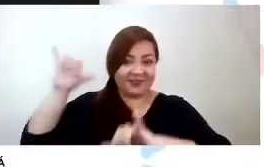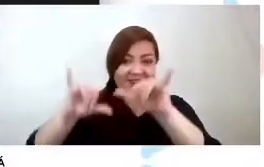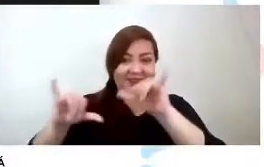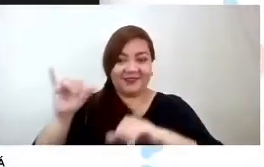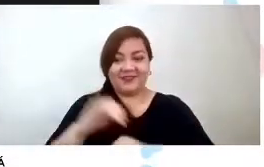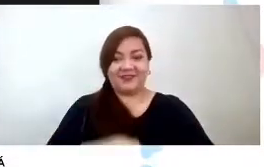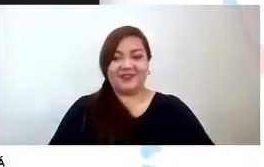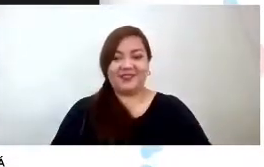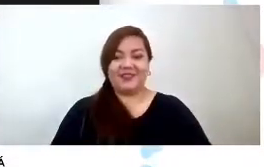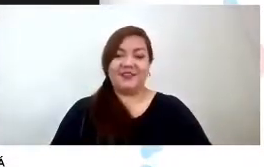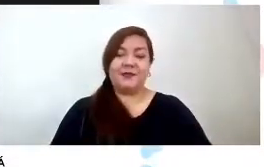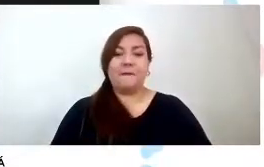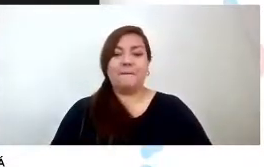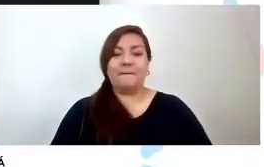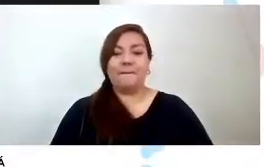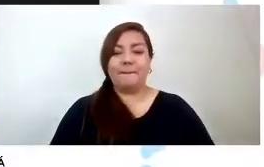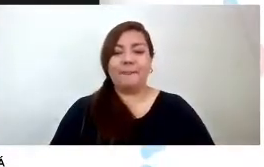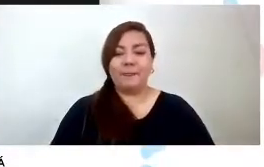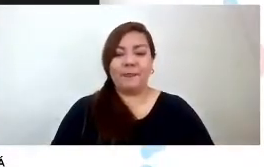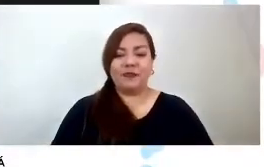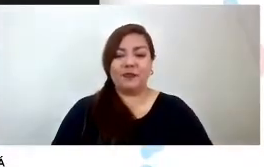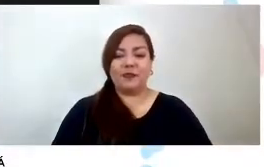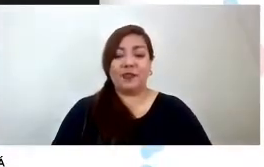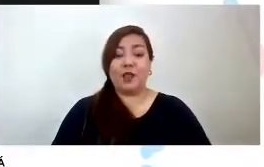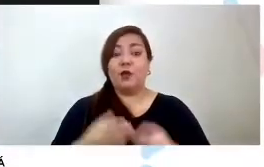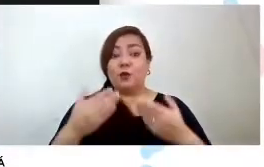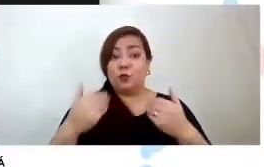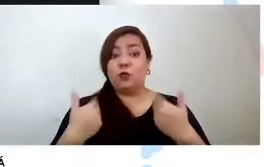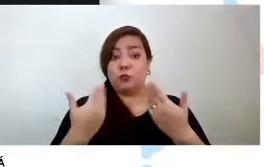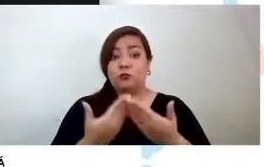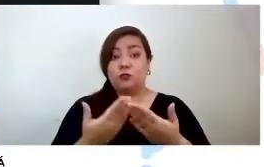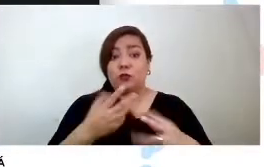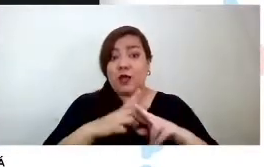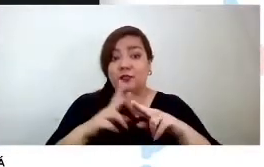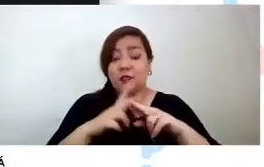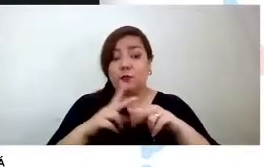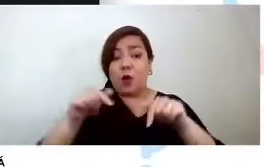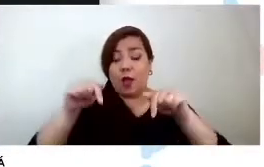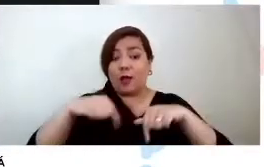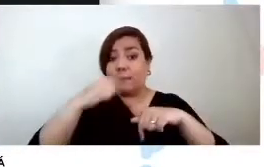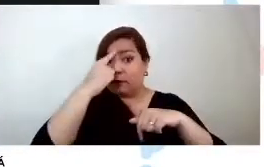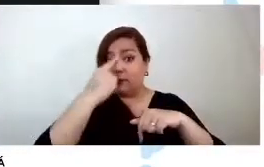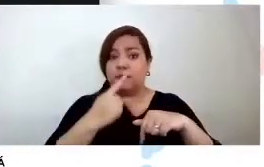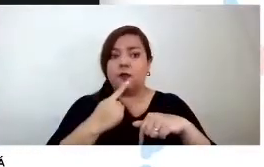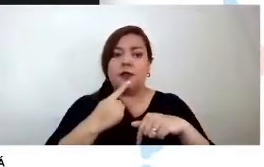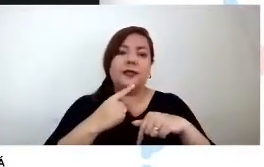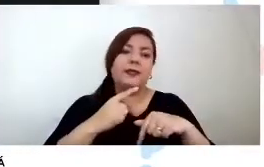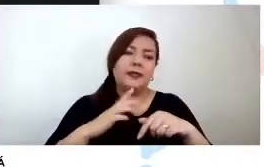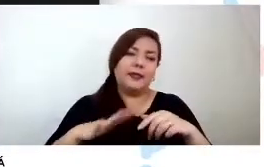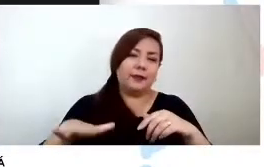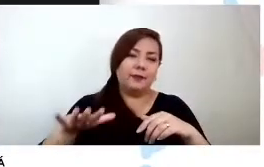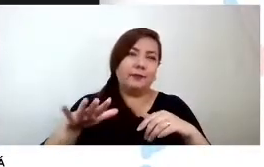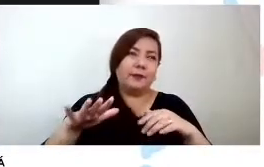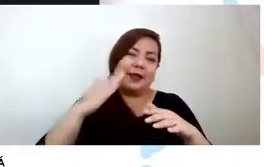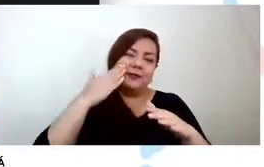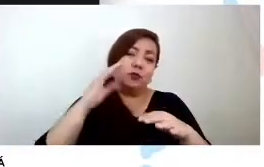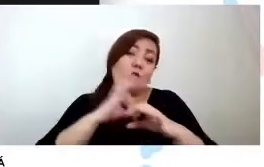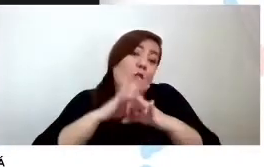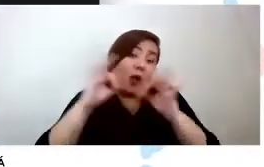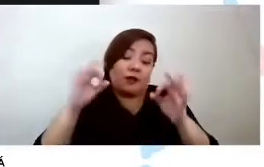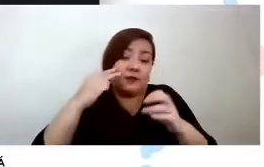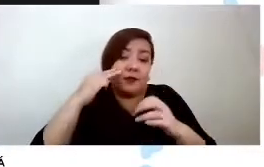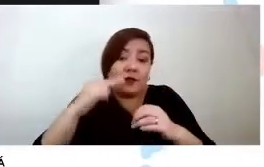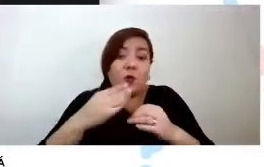en este Festival de la Ciencia, lo que nosotros hacemos dentro del museo y que generalmente no se ve. Las